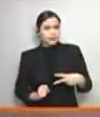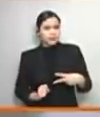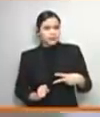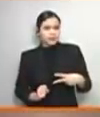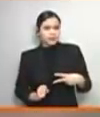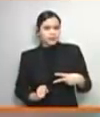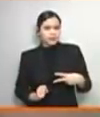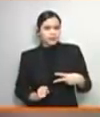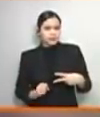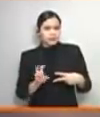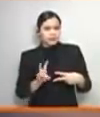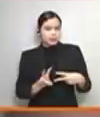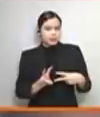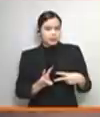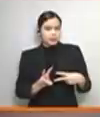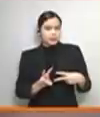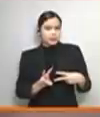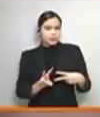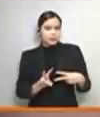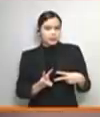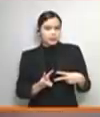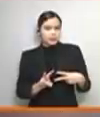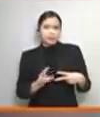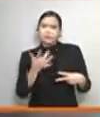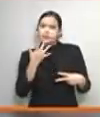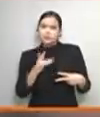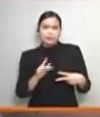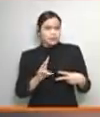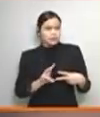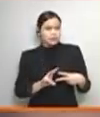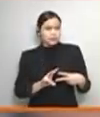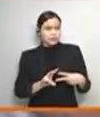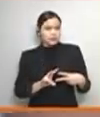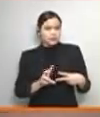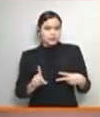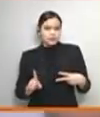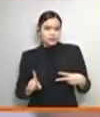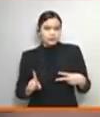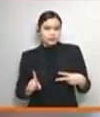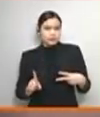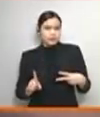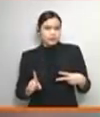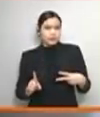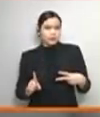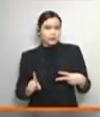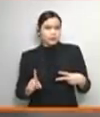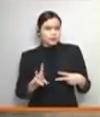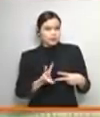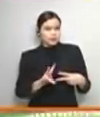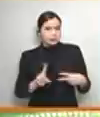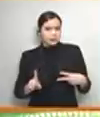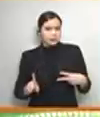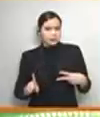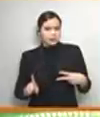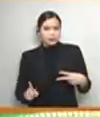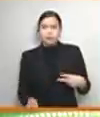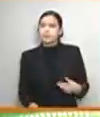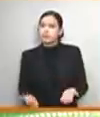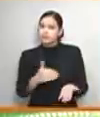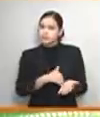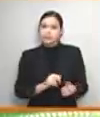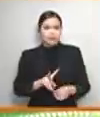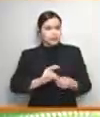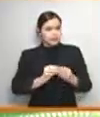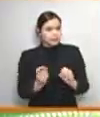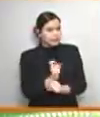dígito es el 7. Segundo dígito suerte, porque este es el 1. El segundo número ganador es el 71. Los